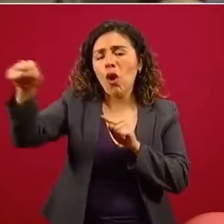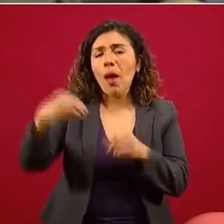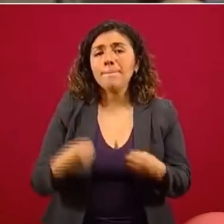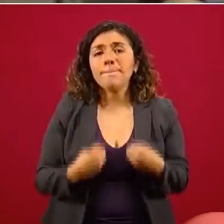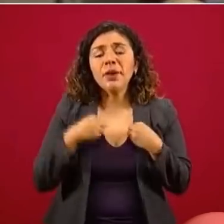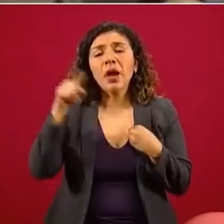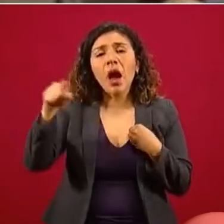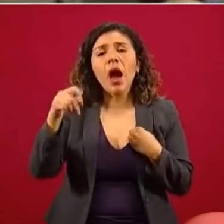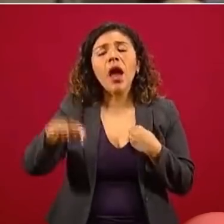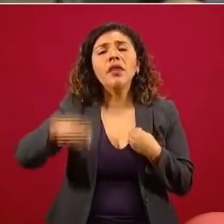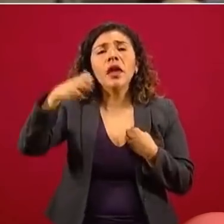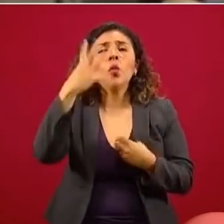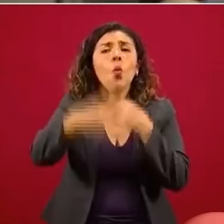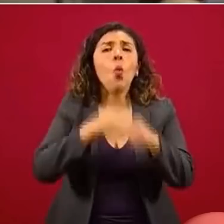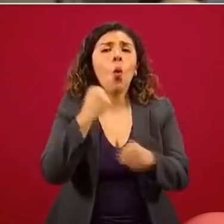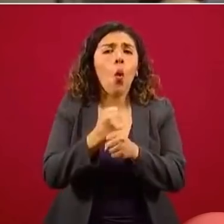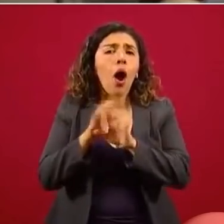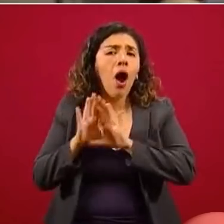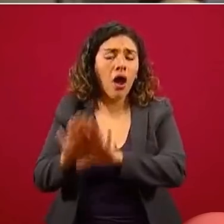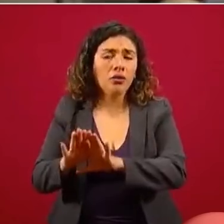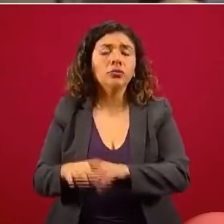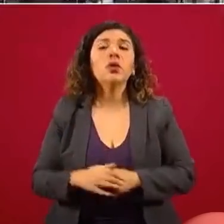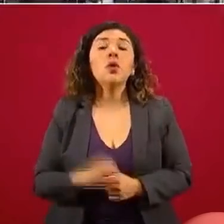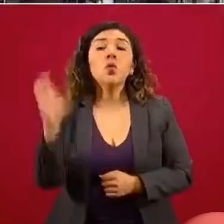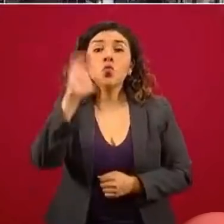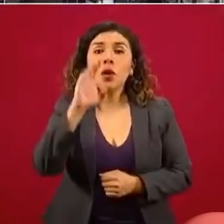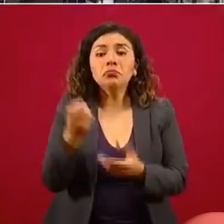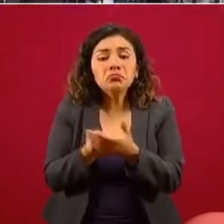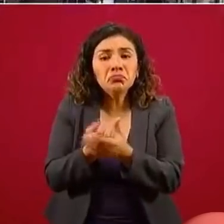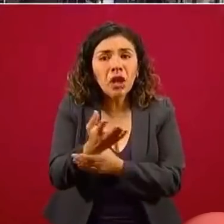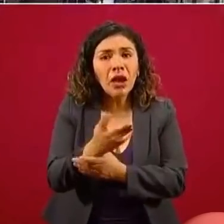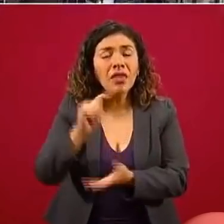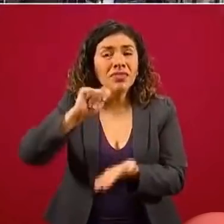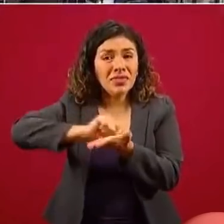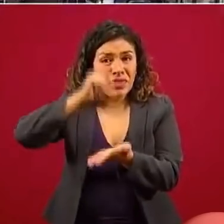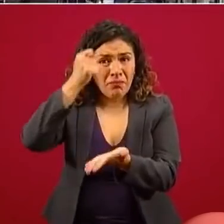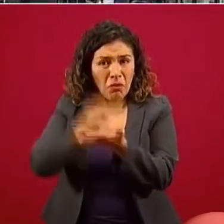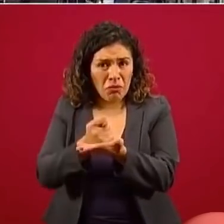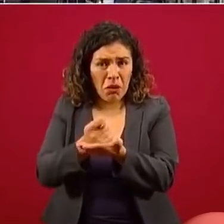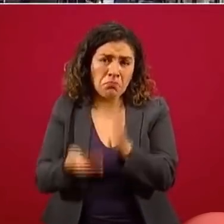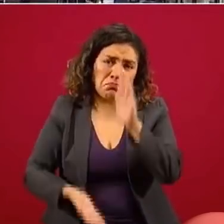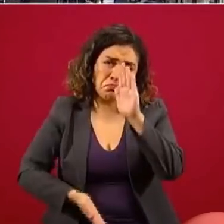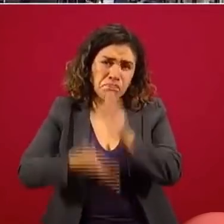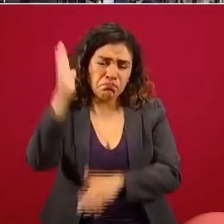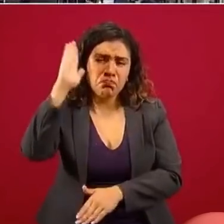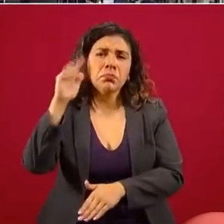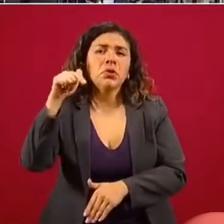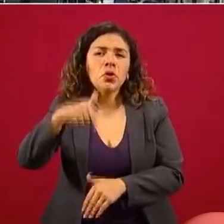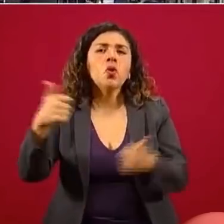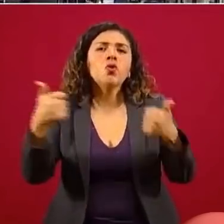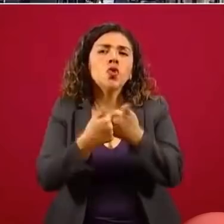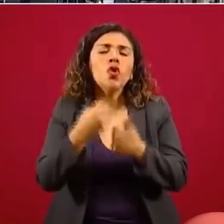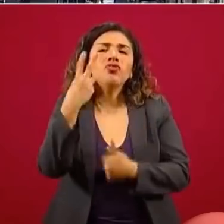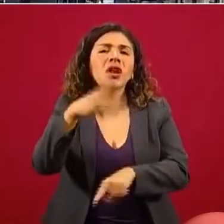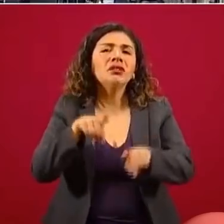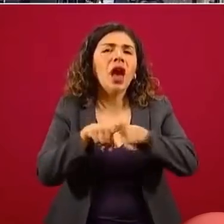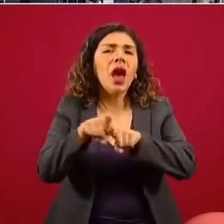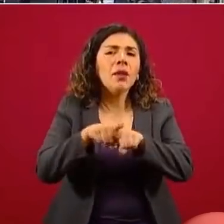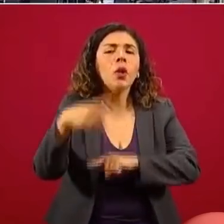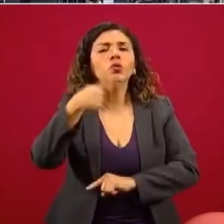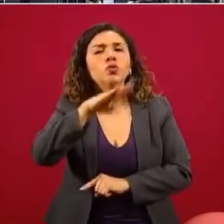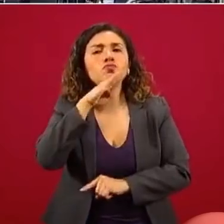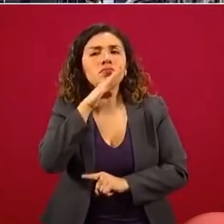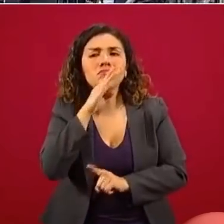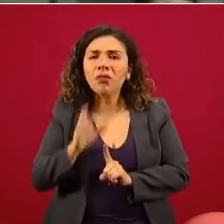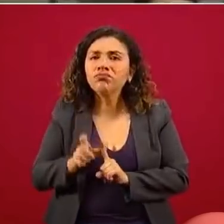vive desde que tenía 4 años, cuando salió de su natal Tamaulipas, empujado junto con sus 3 hermanos y su